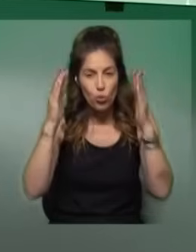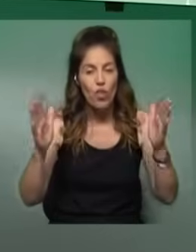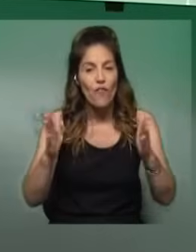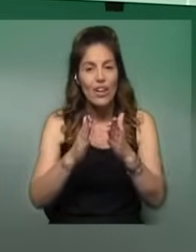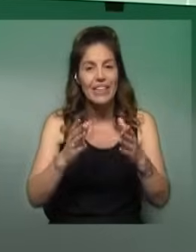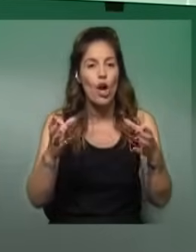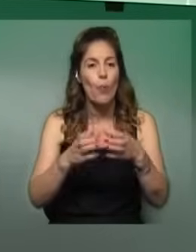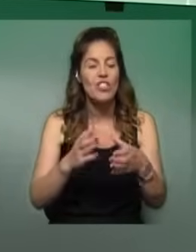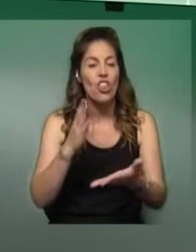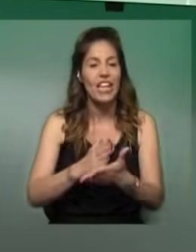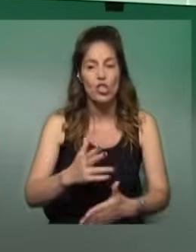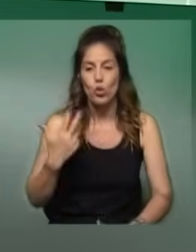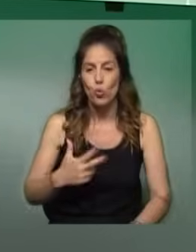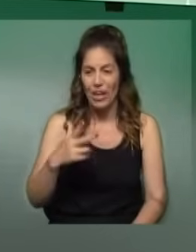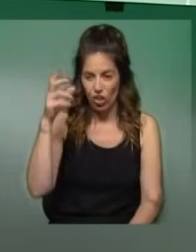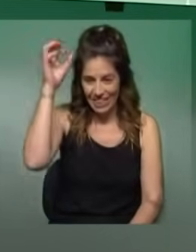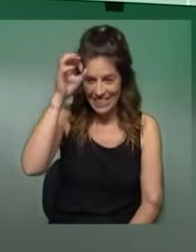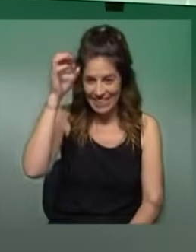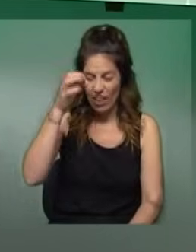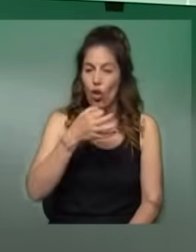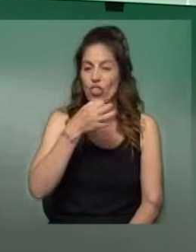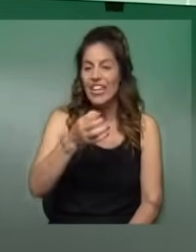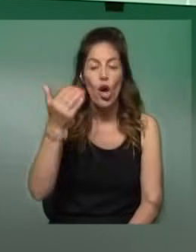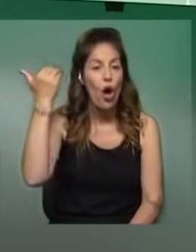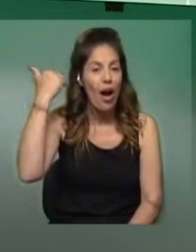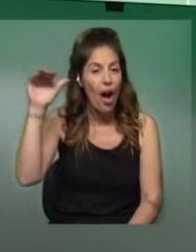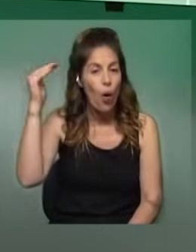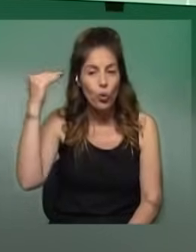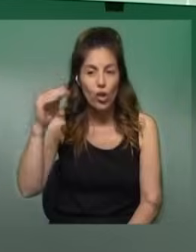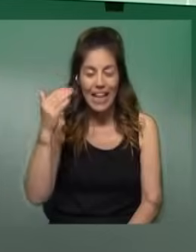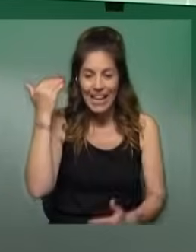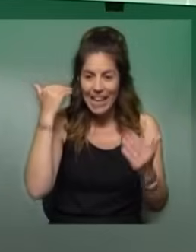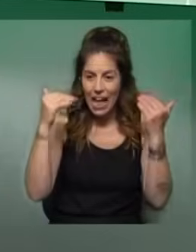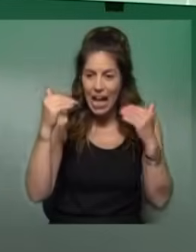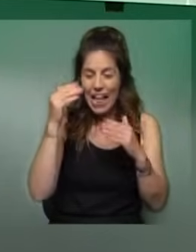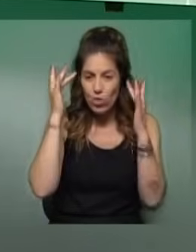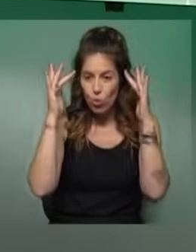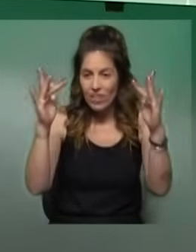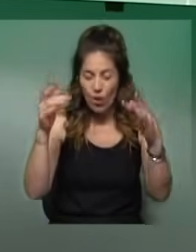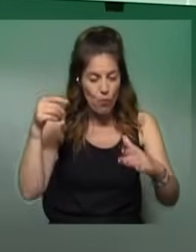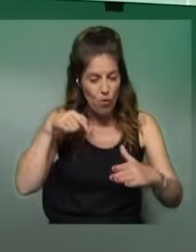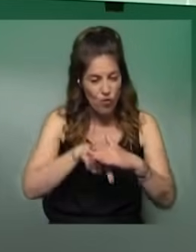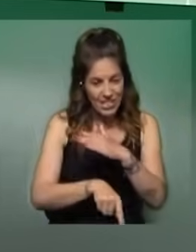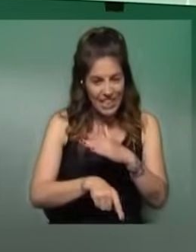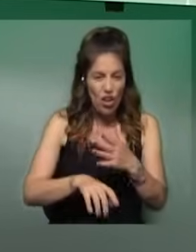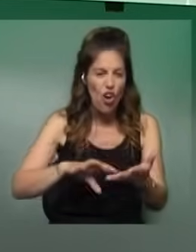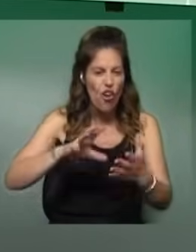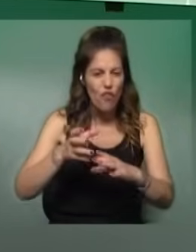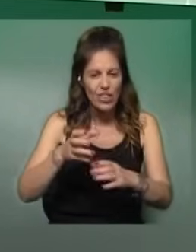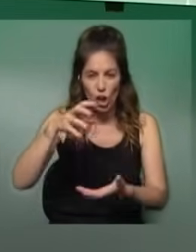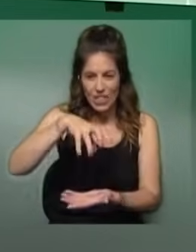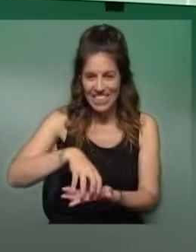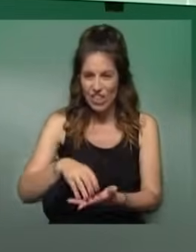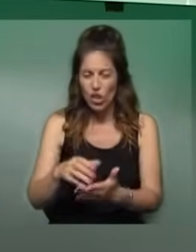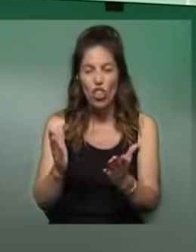Derechos Humanos del senado sí eh dijeron que las autoridades de la educación profundizaron el conflicto en este centro de estudios que desde